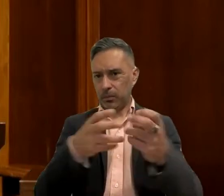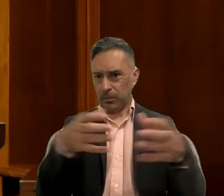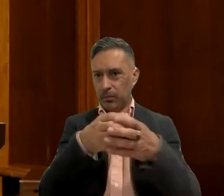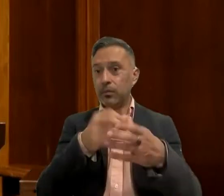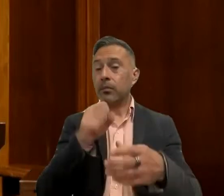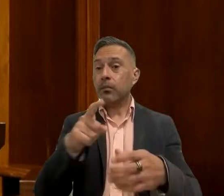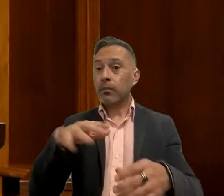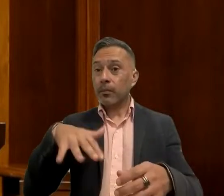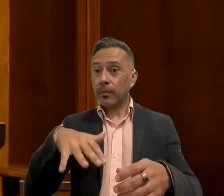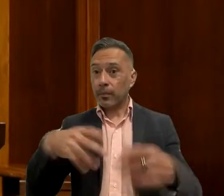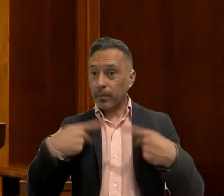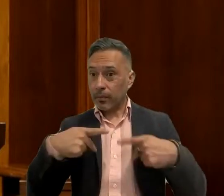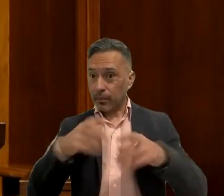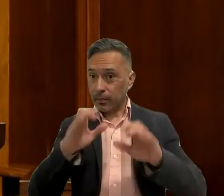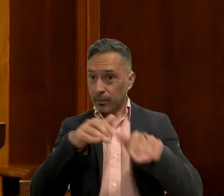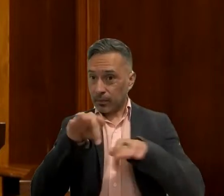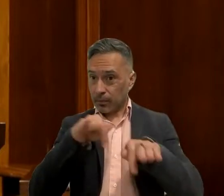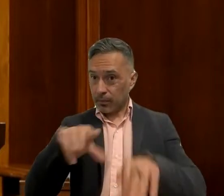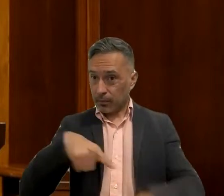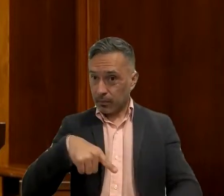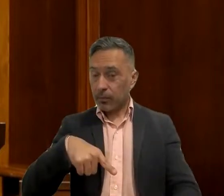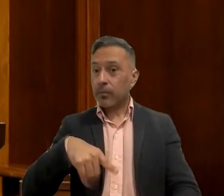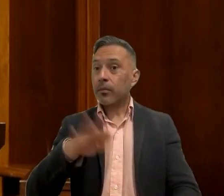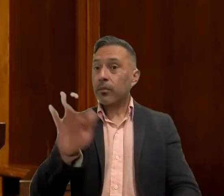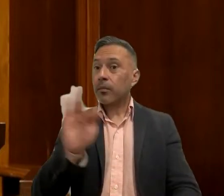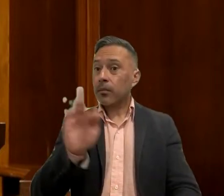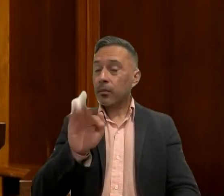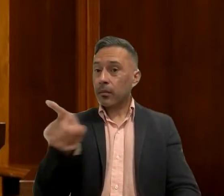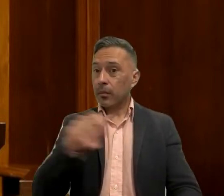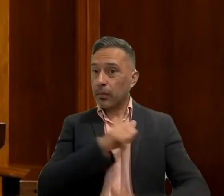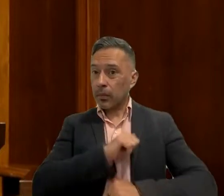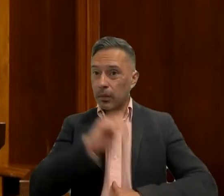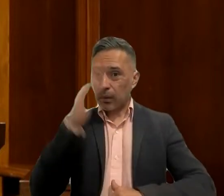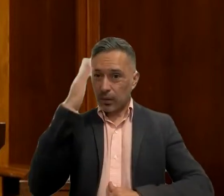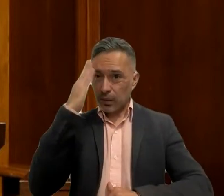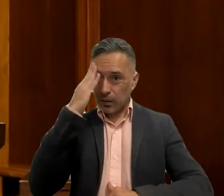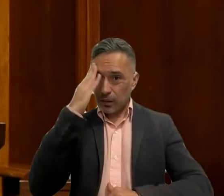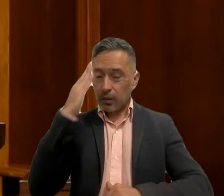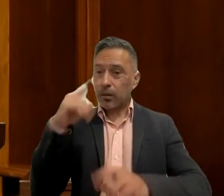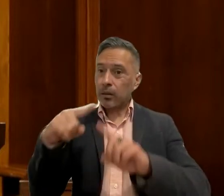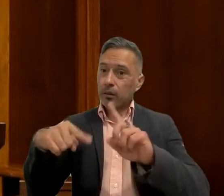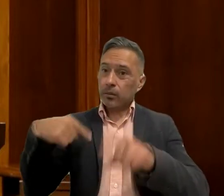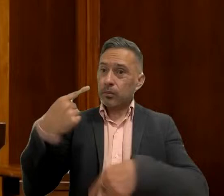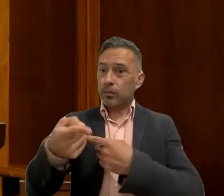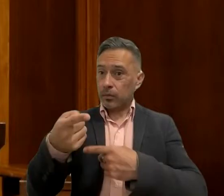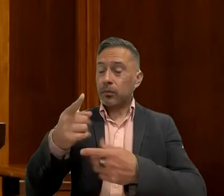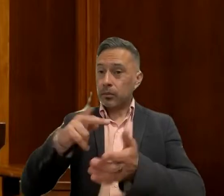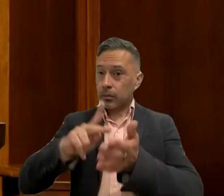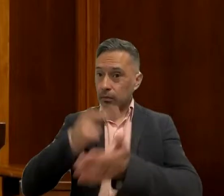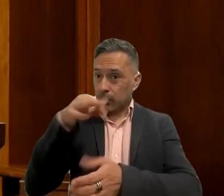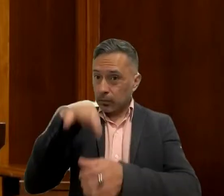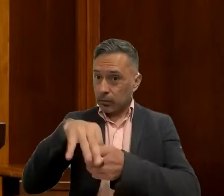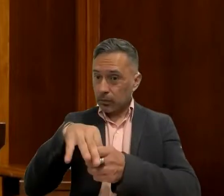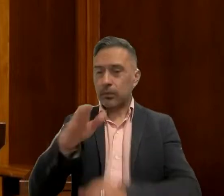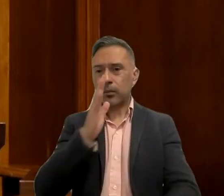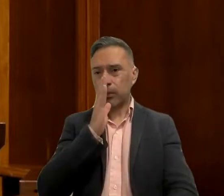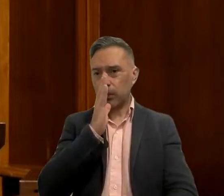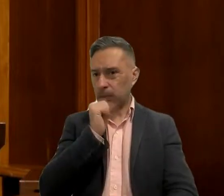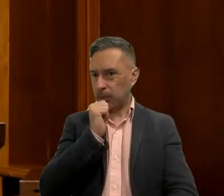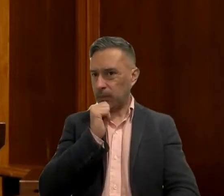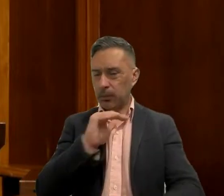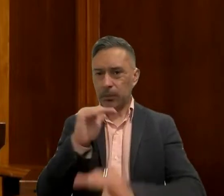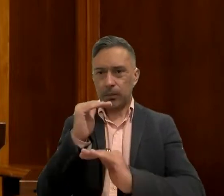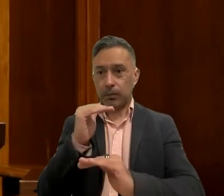antes mencionadas, cuando tengan el carácter de propietarias, no podrán ser electas para el periodo inmediato con el carácter